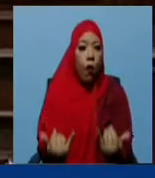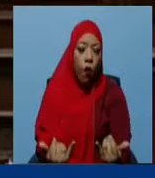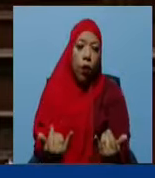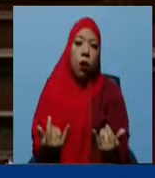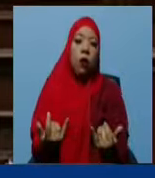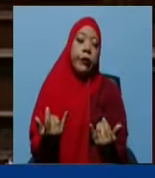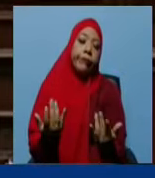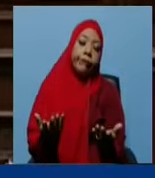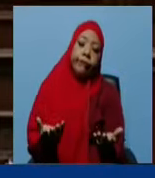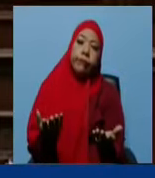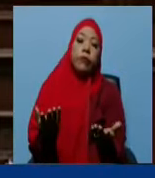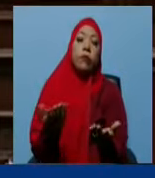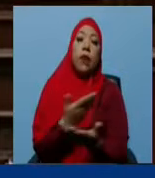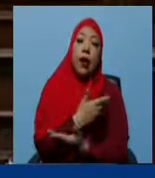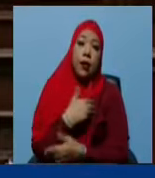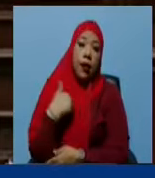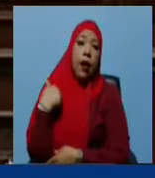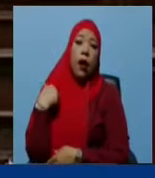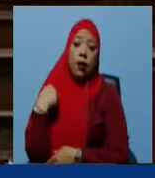pretendan